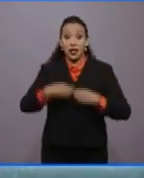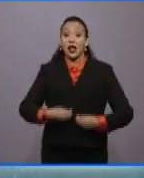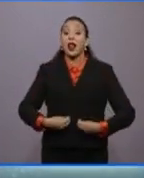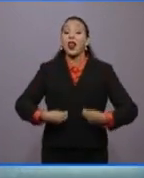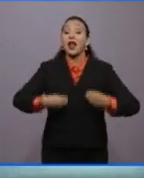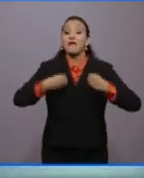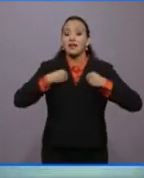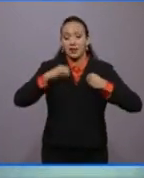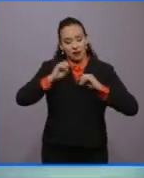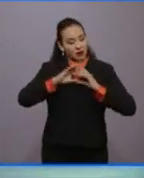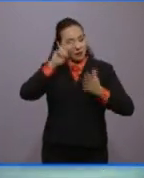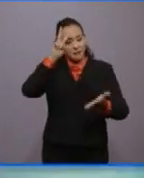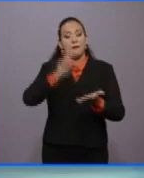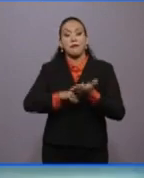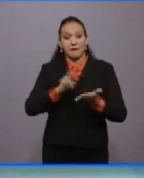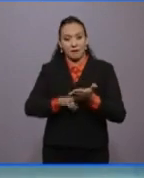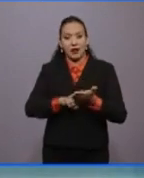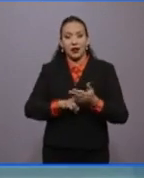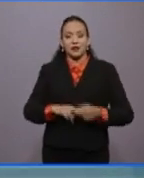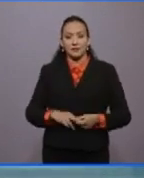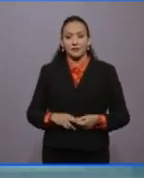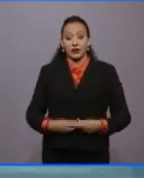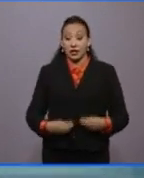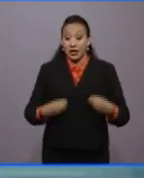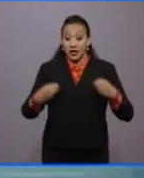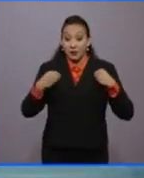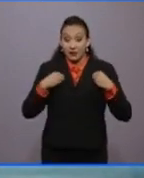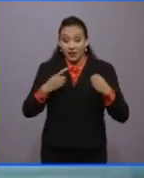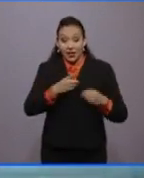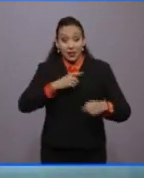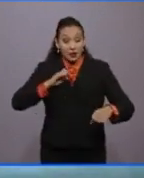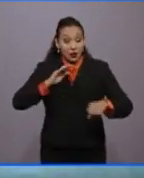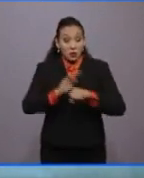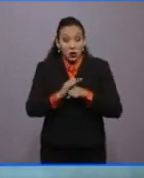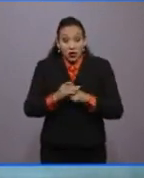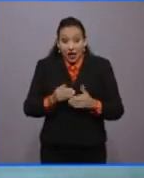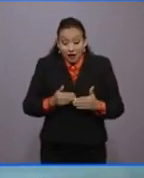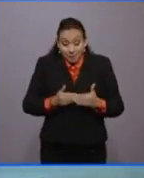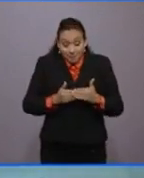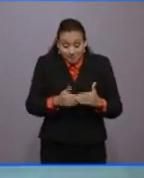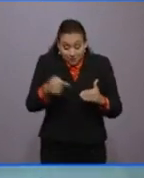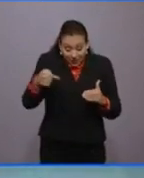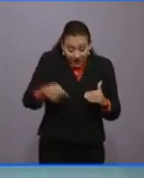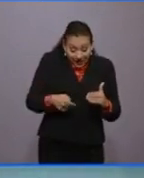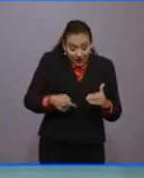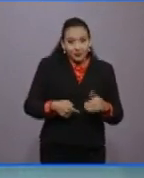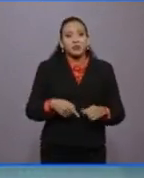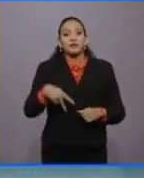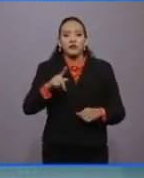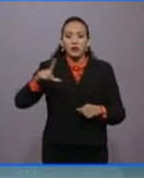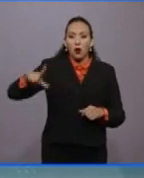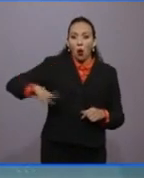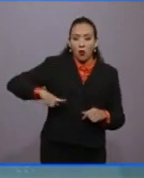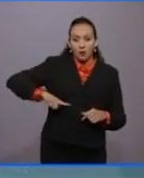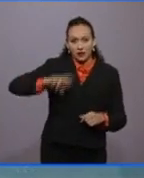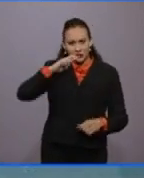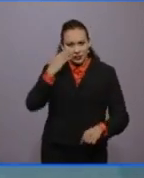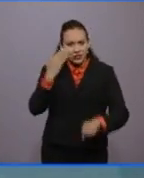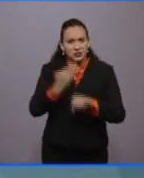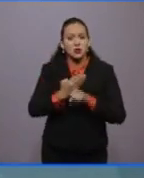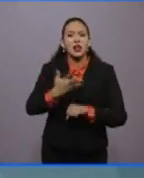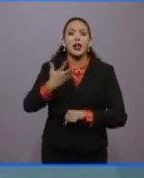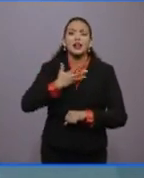vida vale, que la vida debe protegerse desde sus inicios y que el Estado tiene la